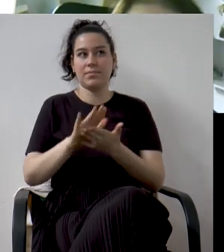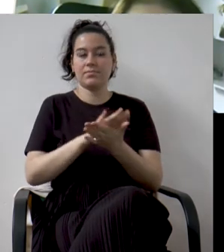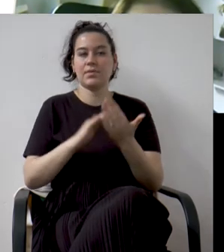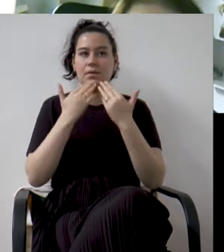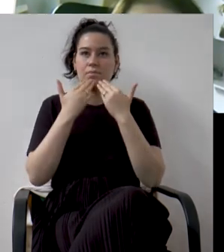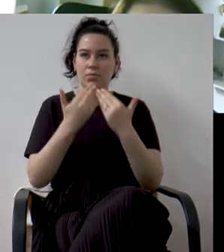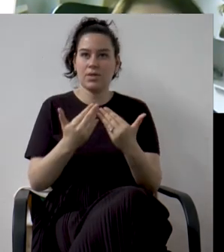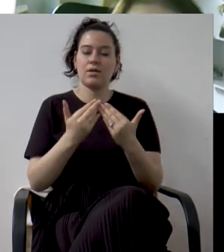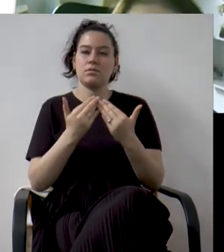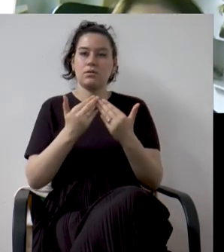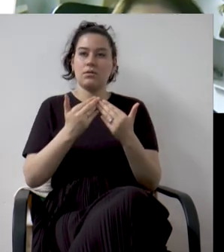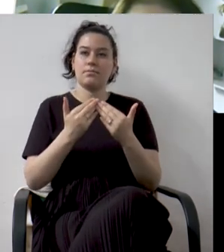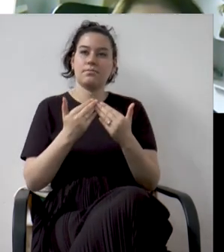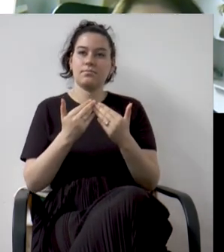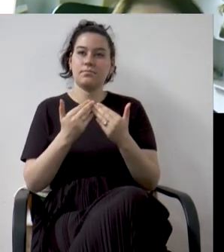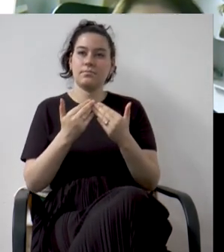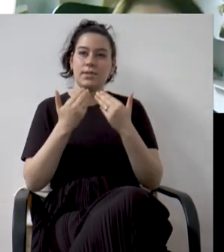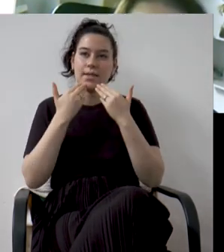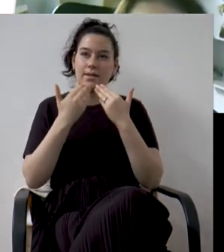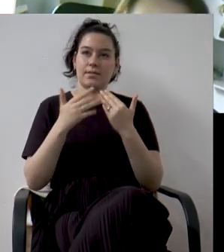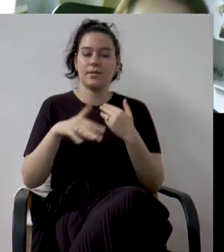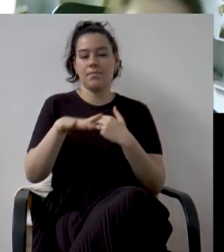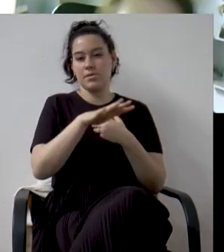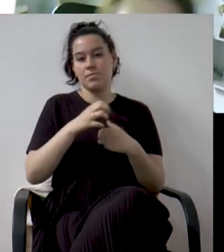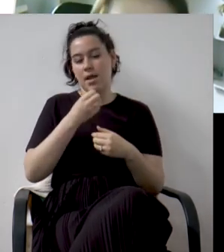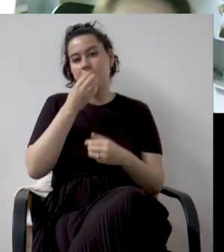Muchas gracias y agradecer el espacio.